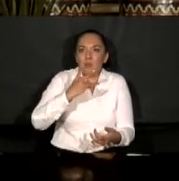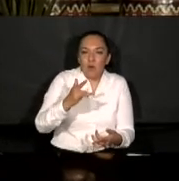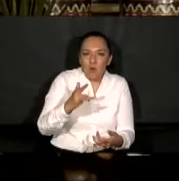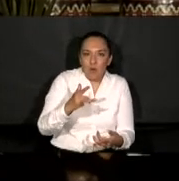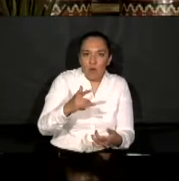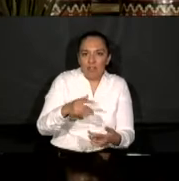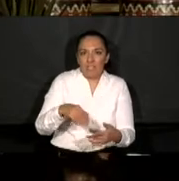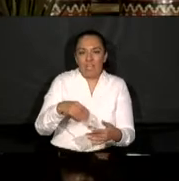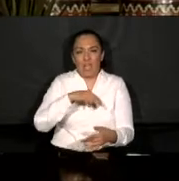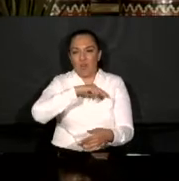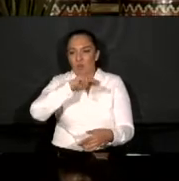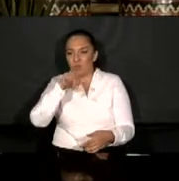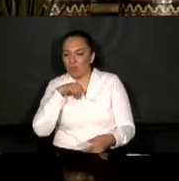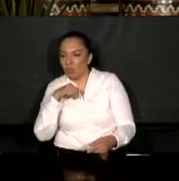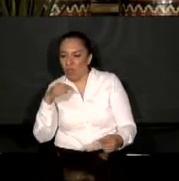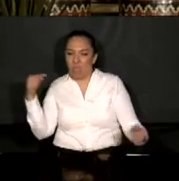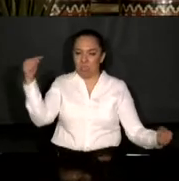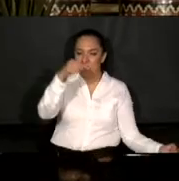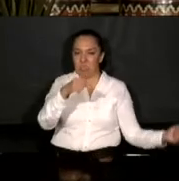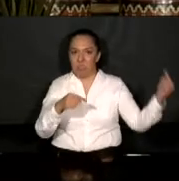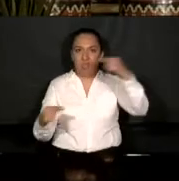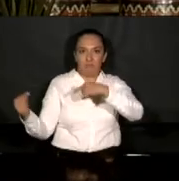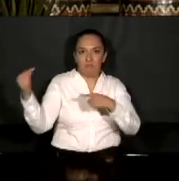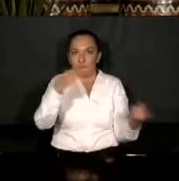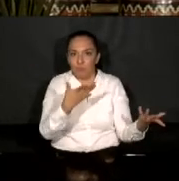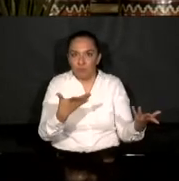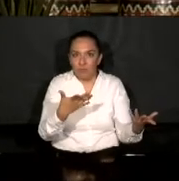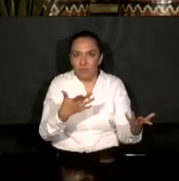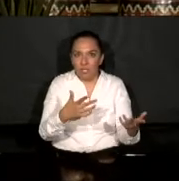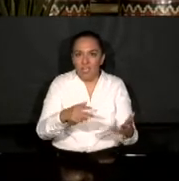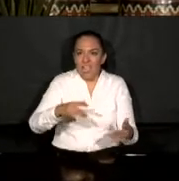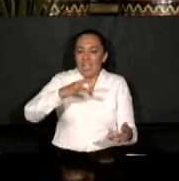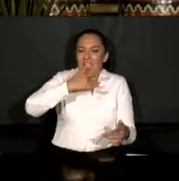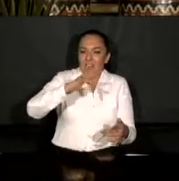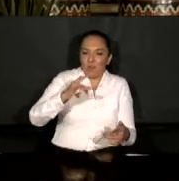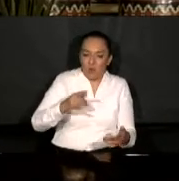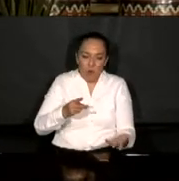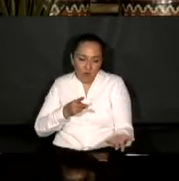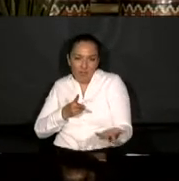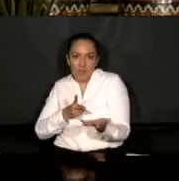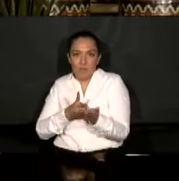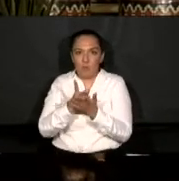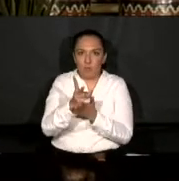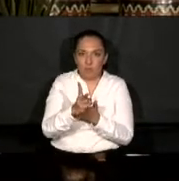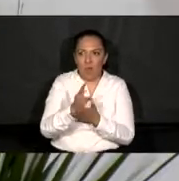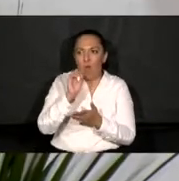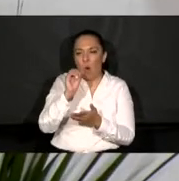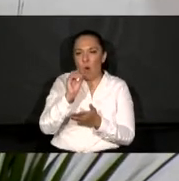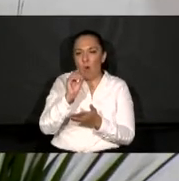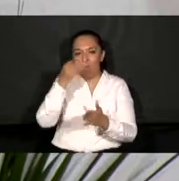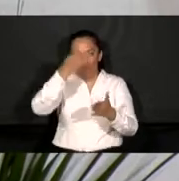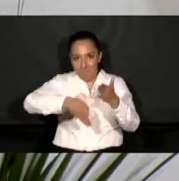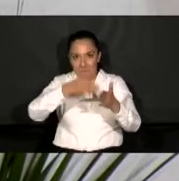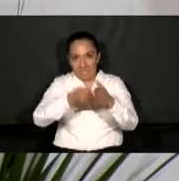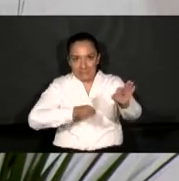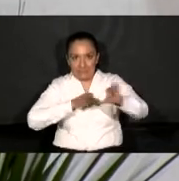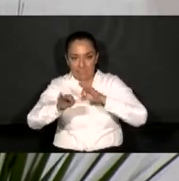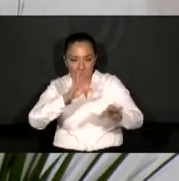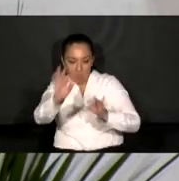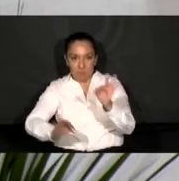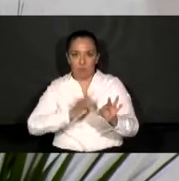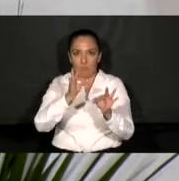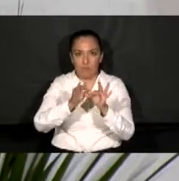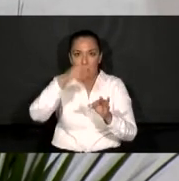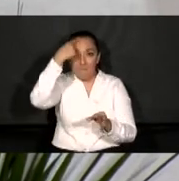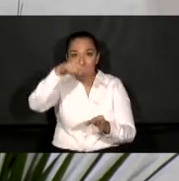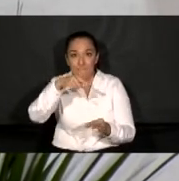nos causamos unos a otros, el dolor que origina nuestra voluntad o nuestra ineficacia para tener